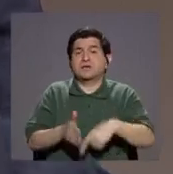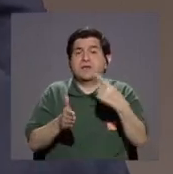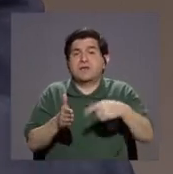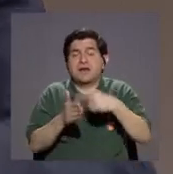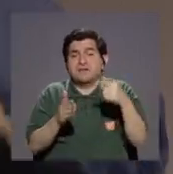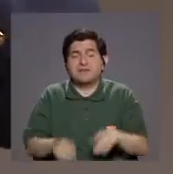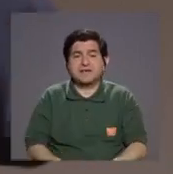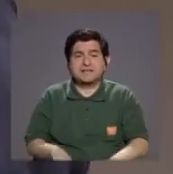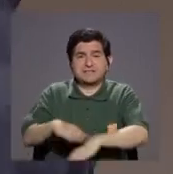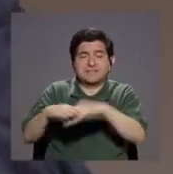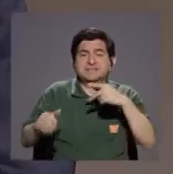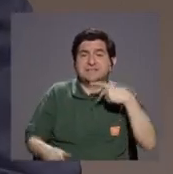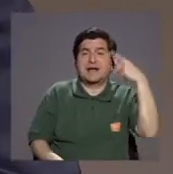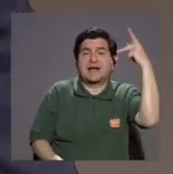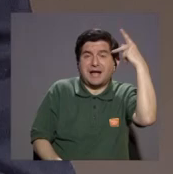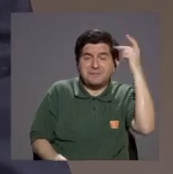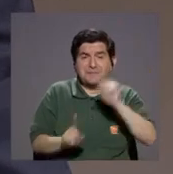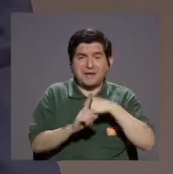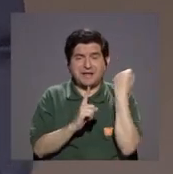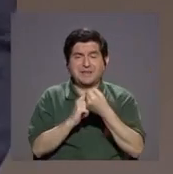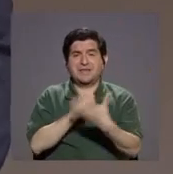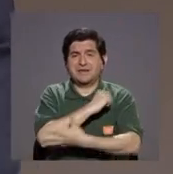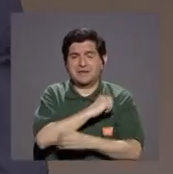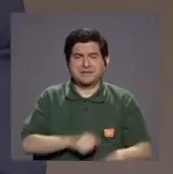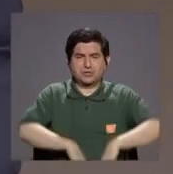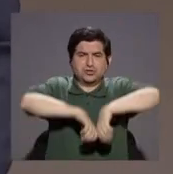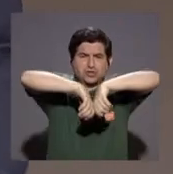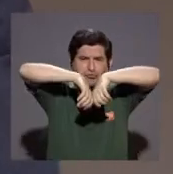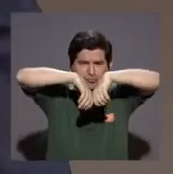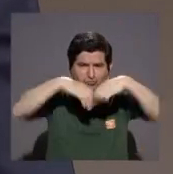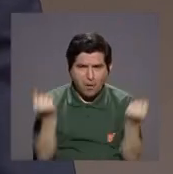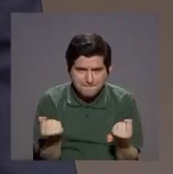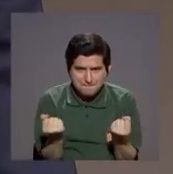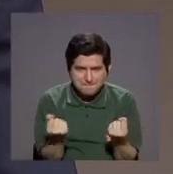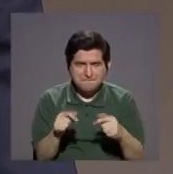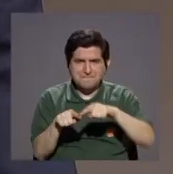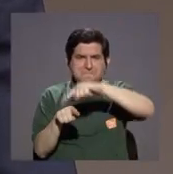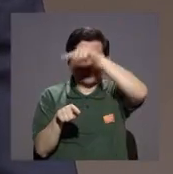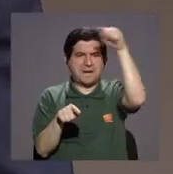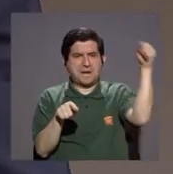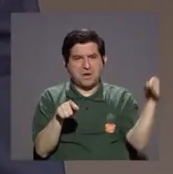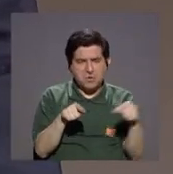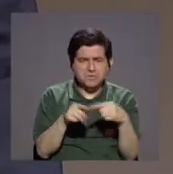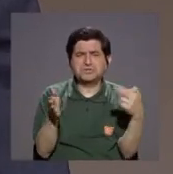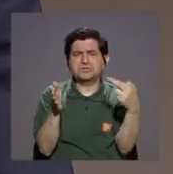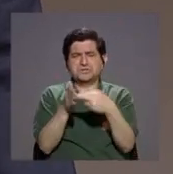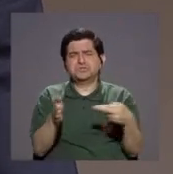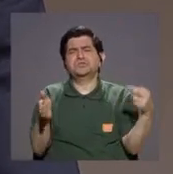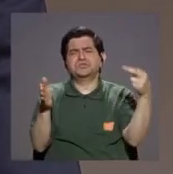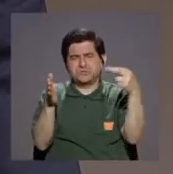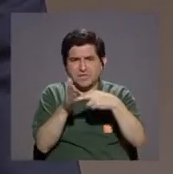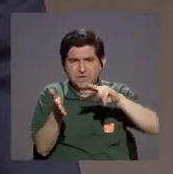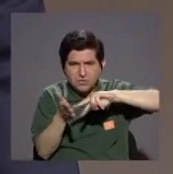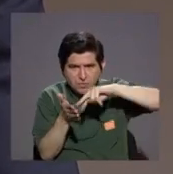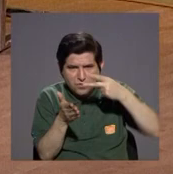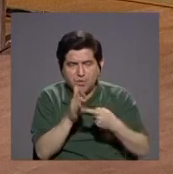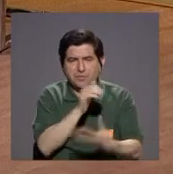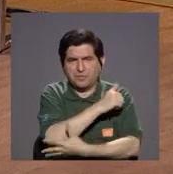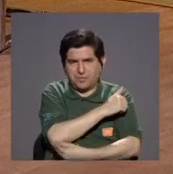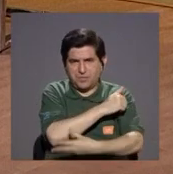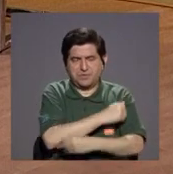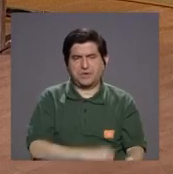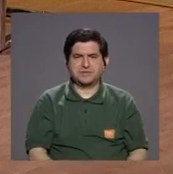casos va a sacar a sus padres de la pobreza entonces se rompe con ese círculo vicioso tan tan triste que es la pobreza